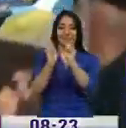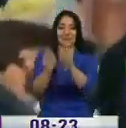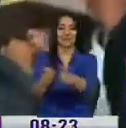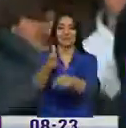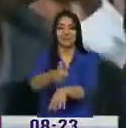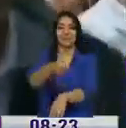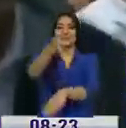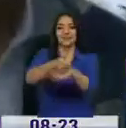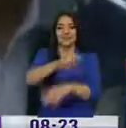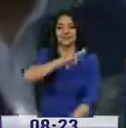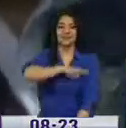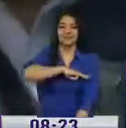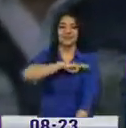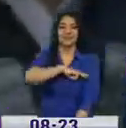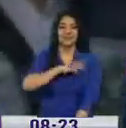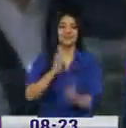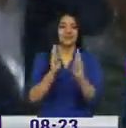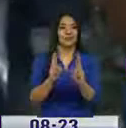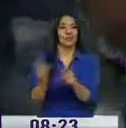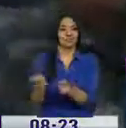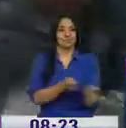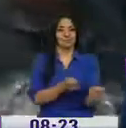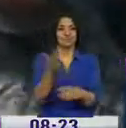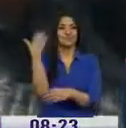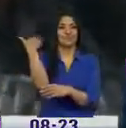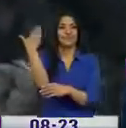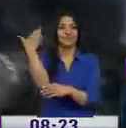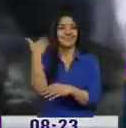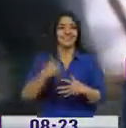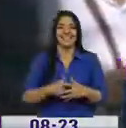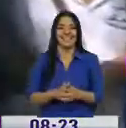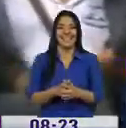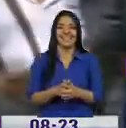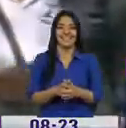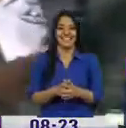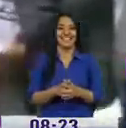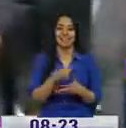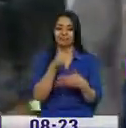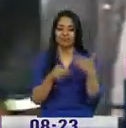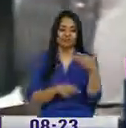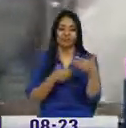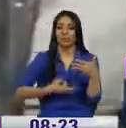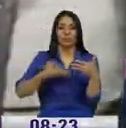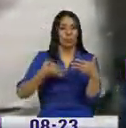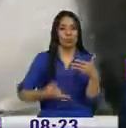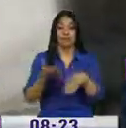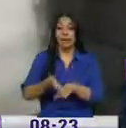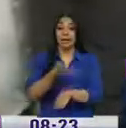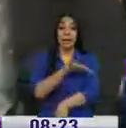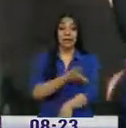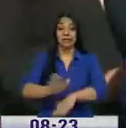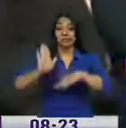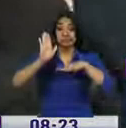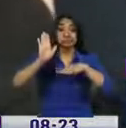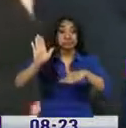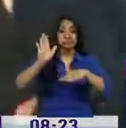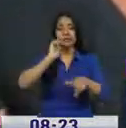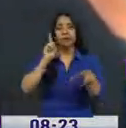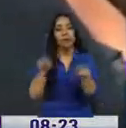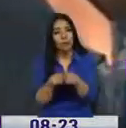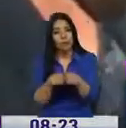autoridad municipal, ojalá nos reciba el señor alcalde, en donde se indica todos los incumplimientos a los diferentes parámetros,